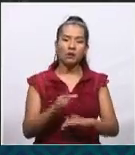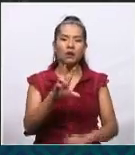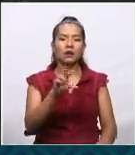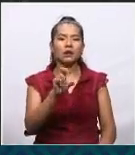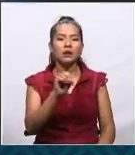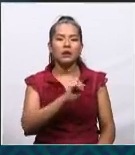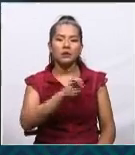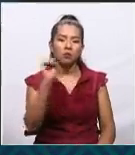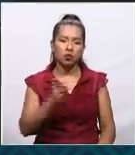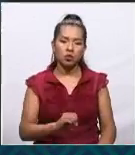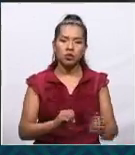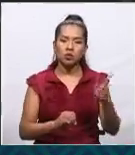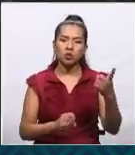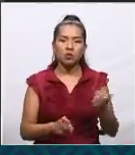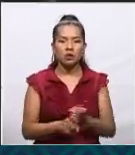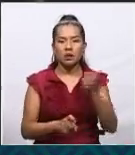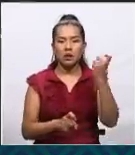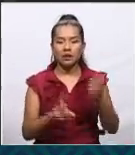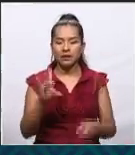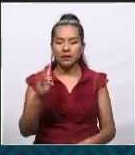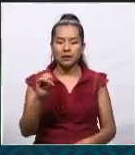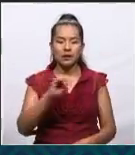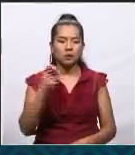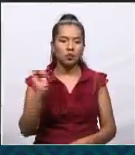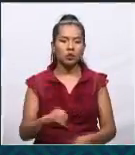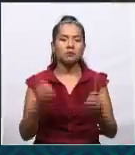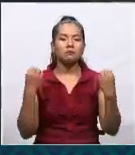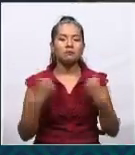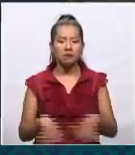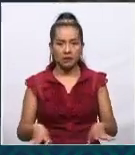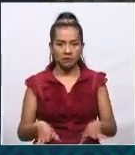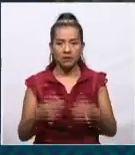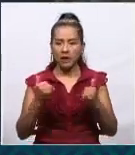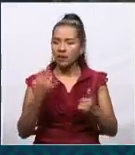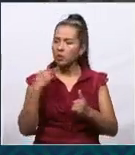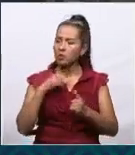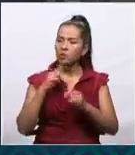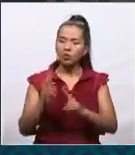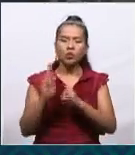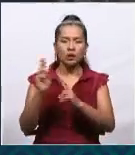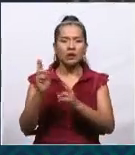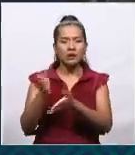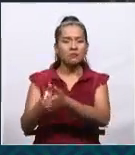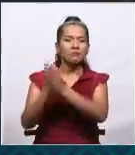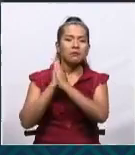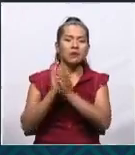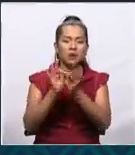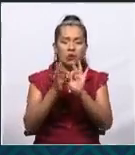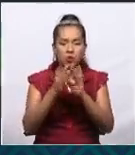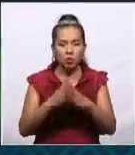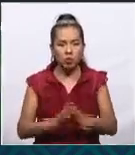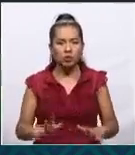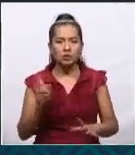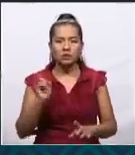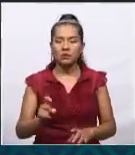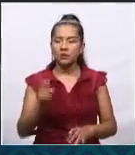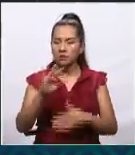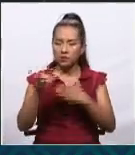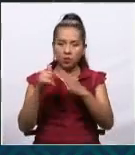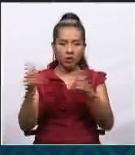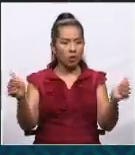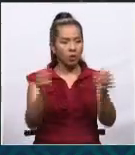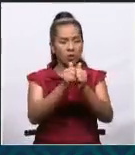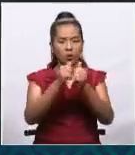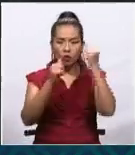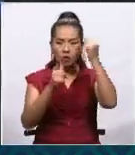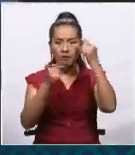que ganamos, el 100%. Esperemos que se solucione, ¿no? Que bueno, que lleguen a un acuerdo, ¿no? Porque la verdad